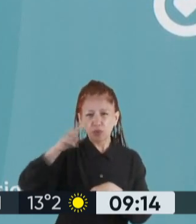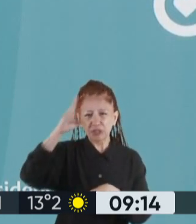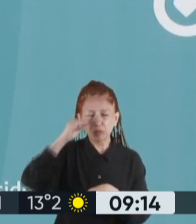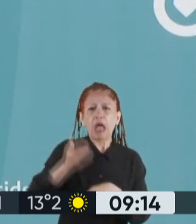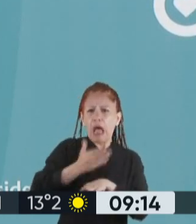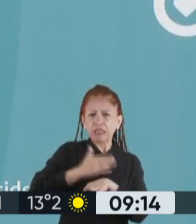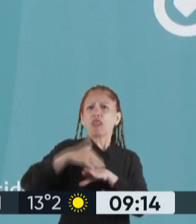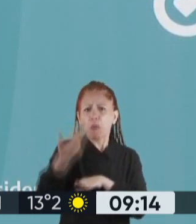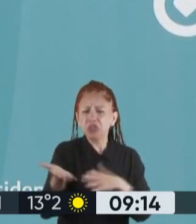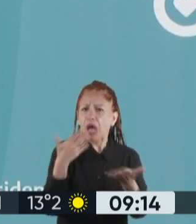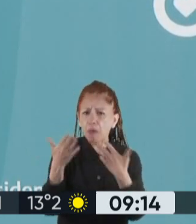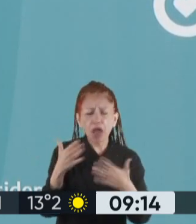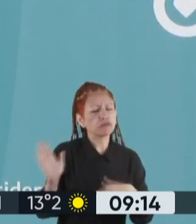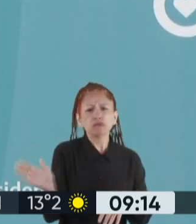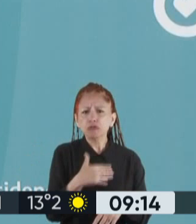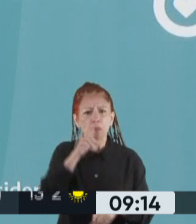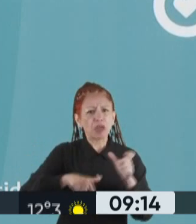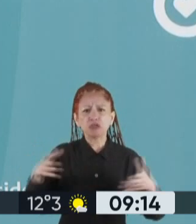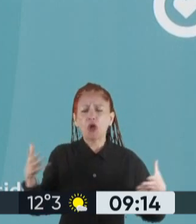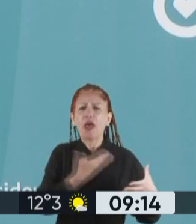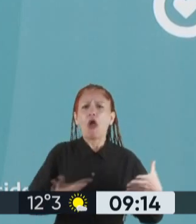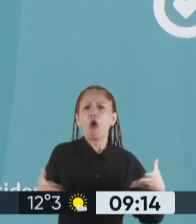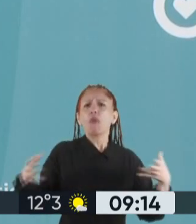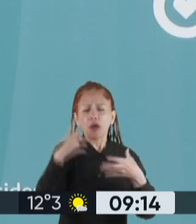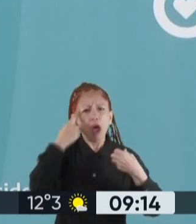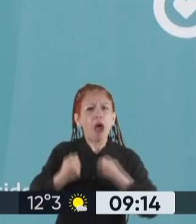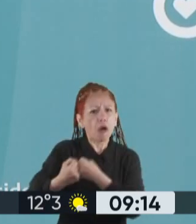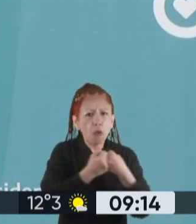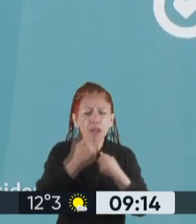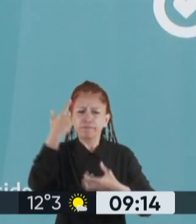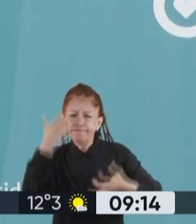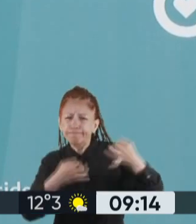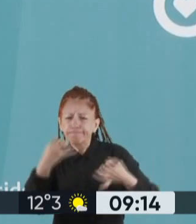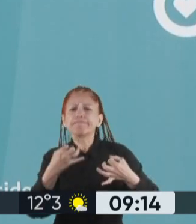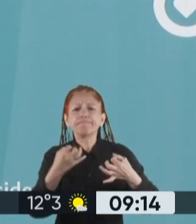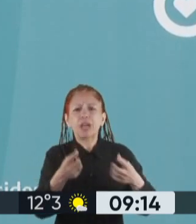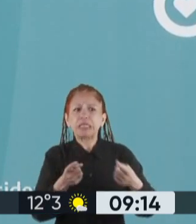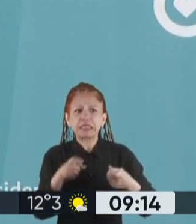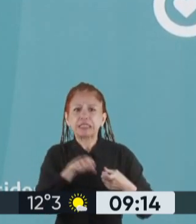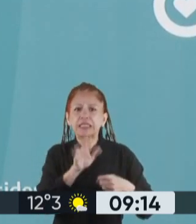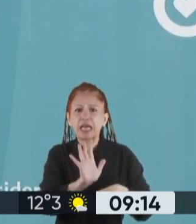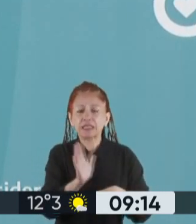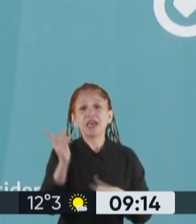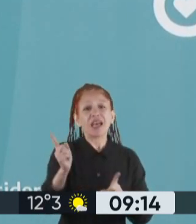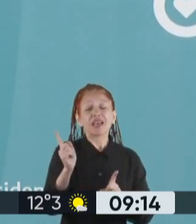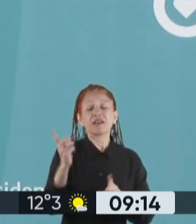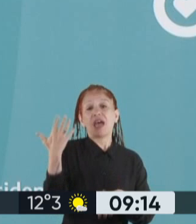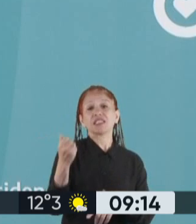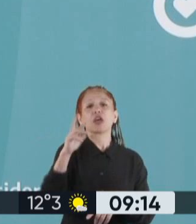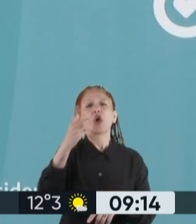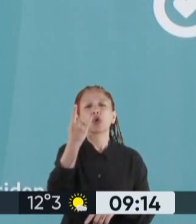supuesto, todos en el Gobierno acordamos con este diagnóstico y con la necesidad, tal como lo expresó también ayer Rubinstein en el